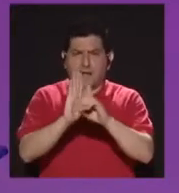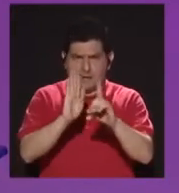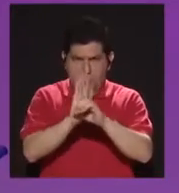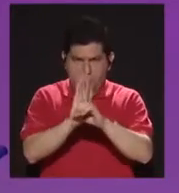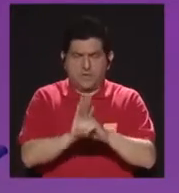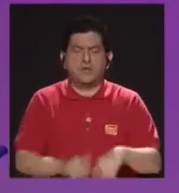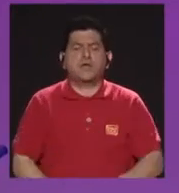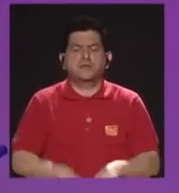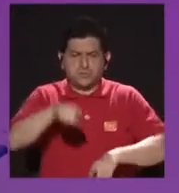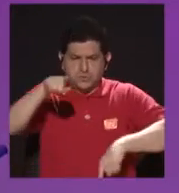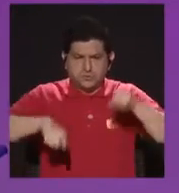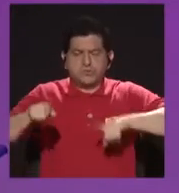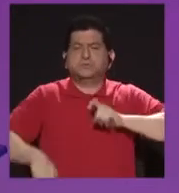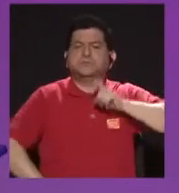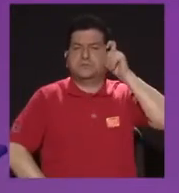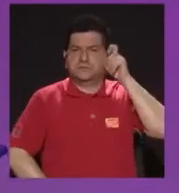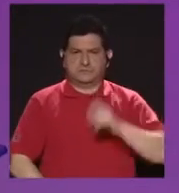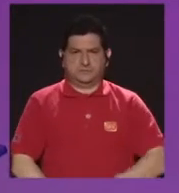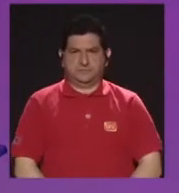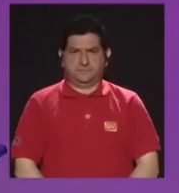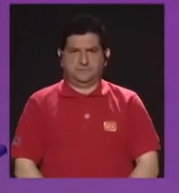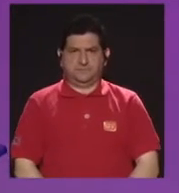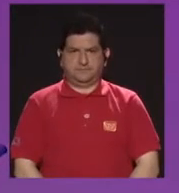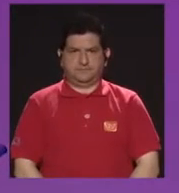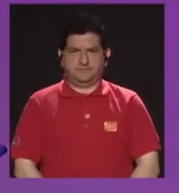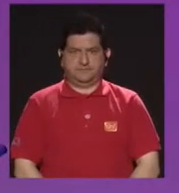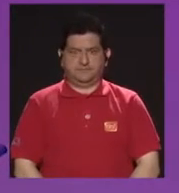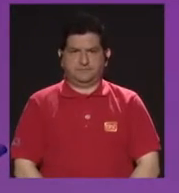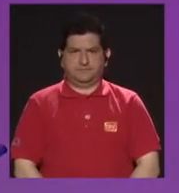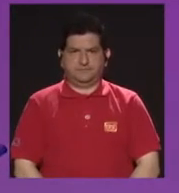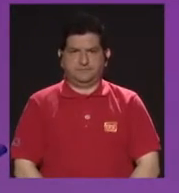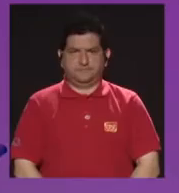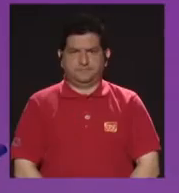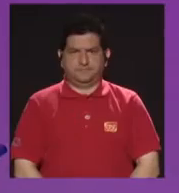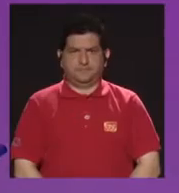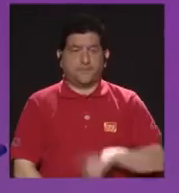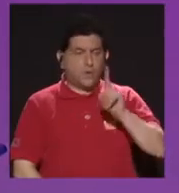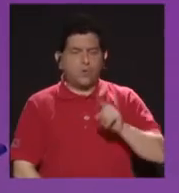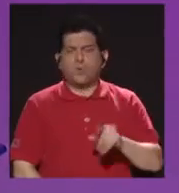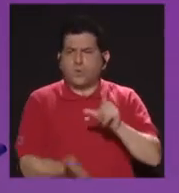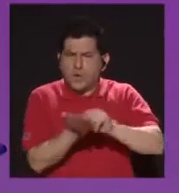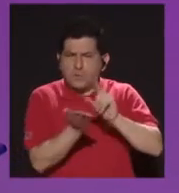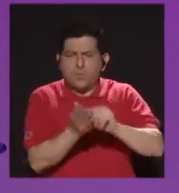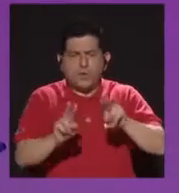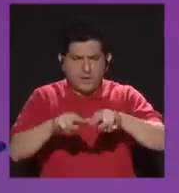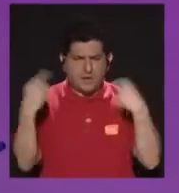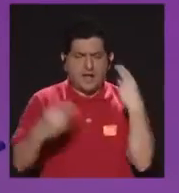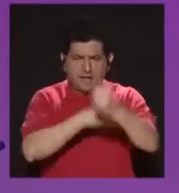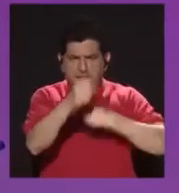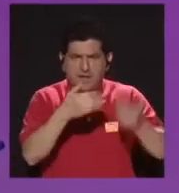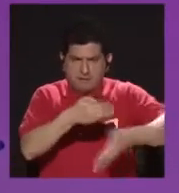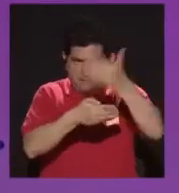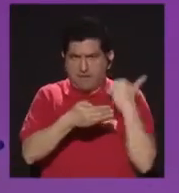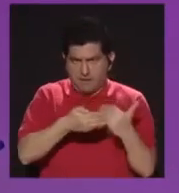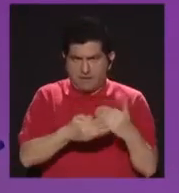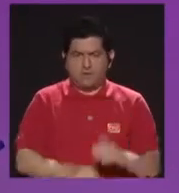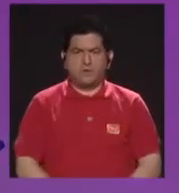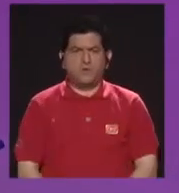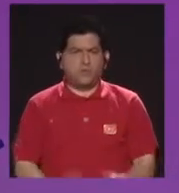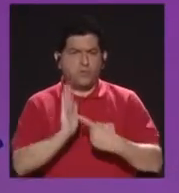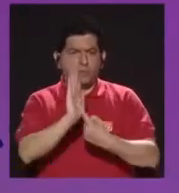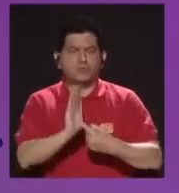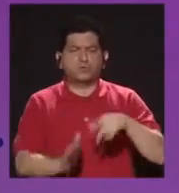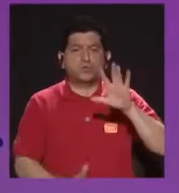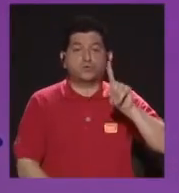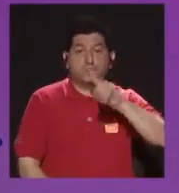de la diversidad sexual una una pública de la nación el año pasado dio un